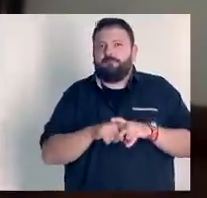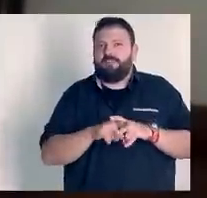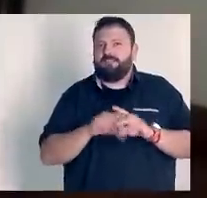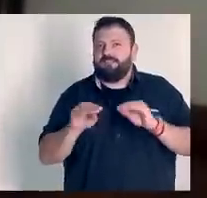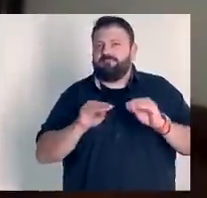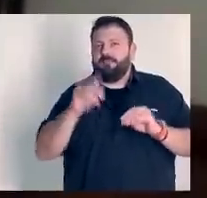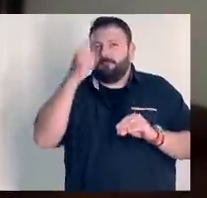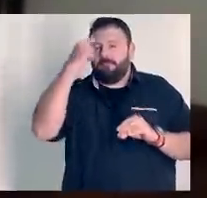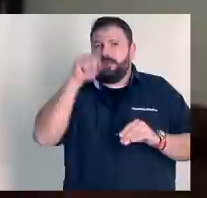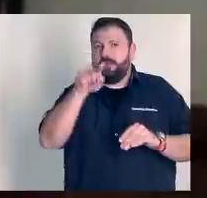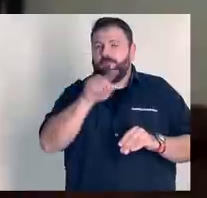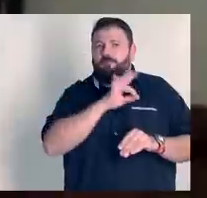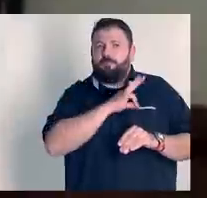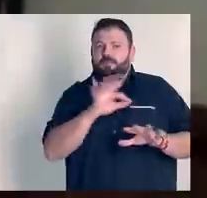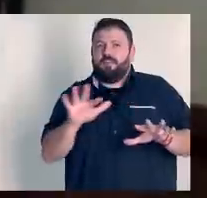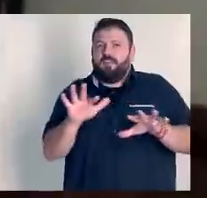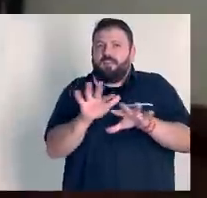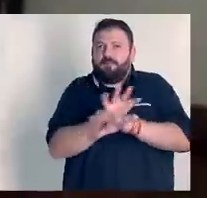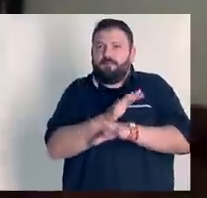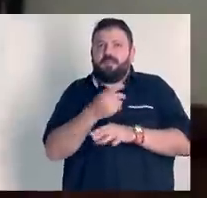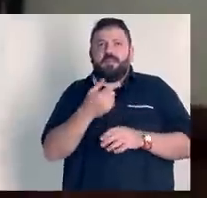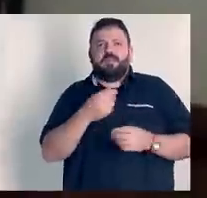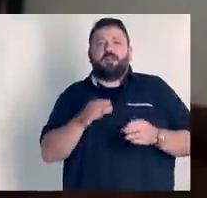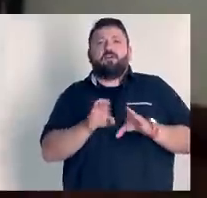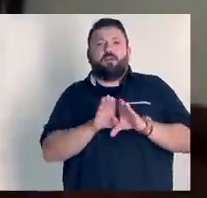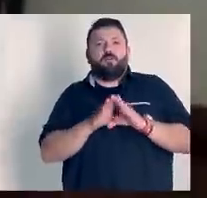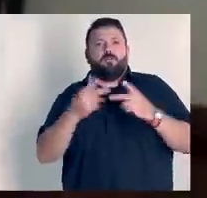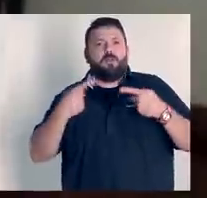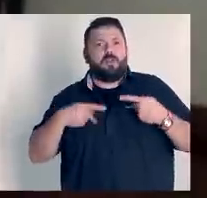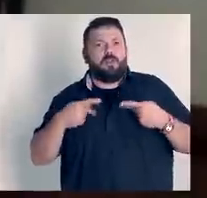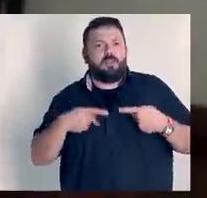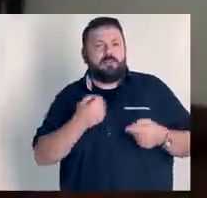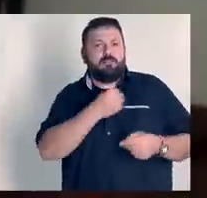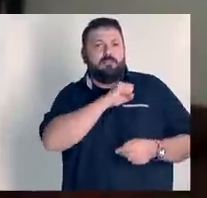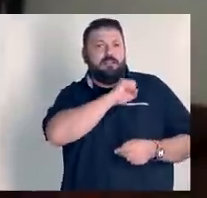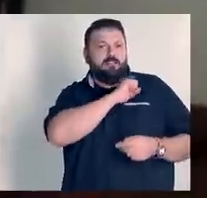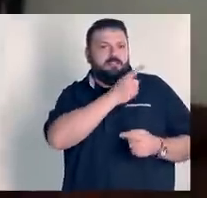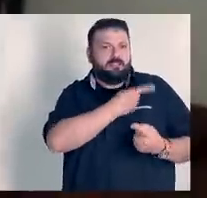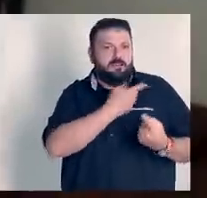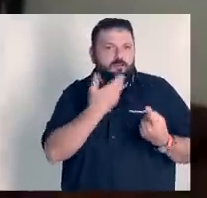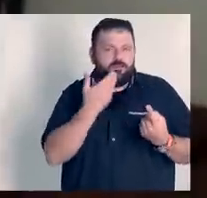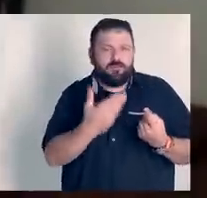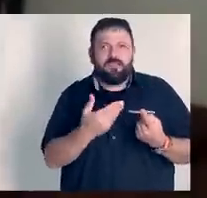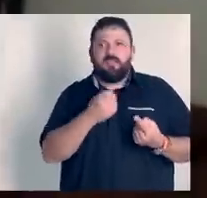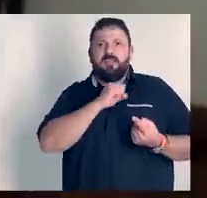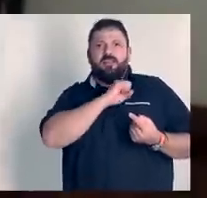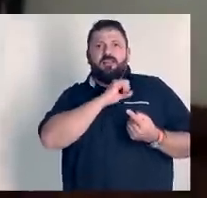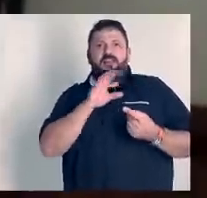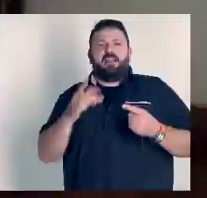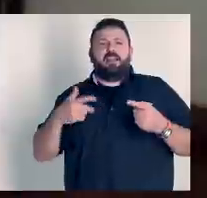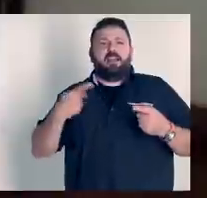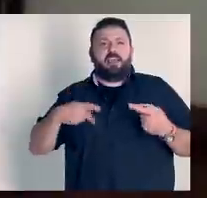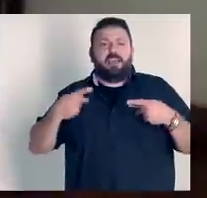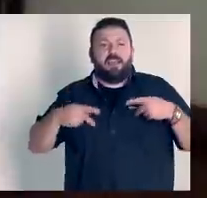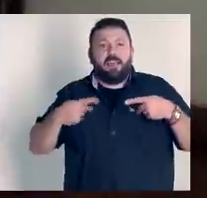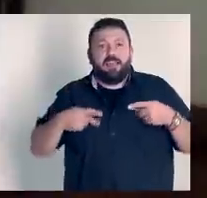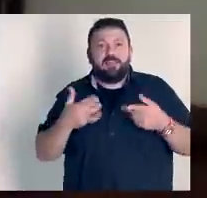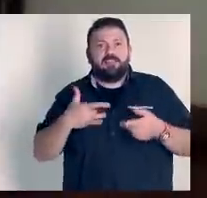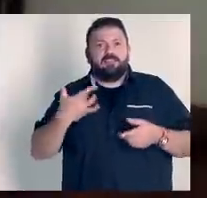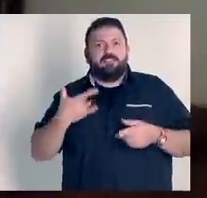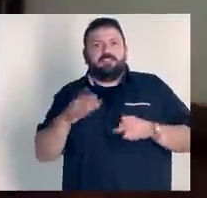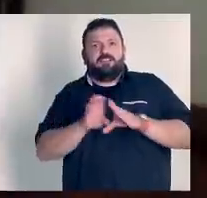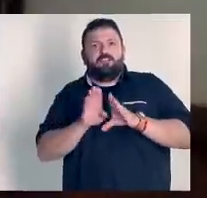la salud de la gente, de la alegría de la gente, de la economía de la gente, de la energía, y es lo que va a cambiar. Entonces es